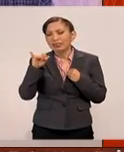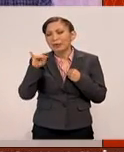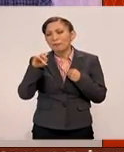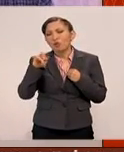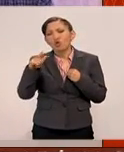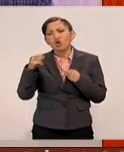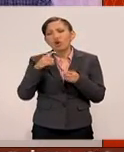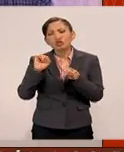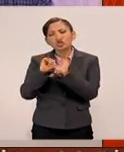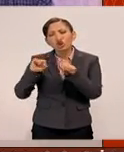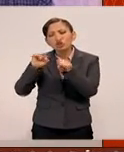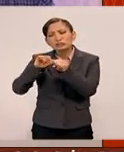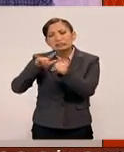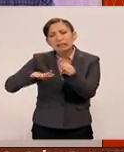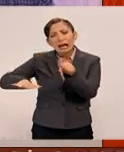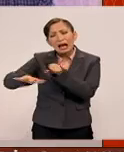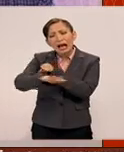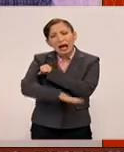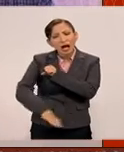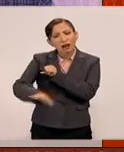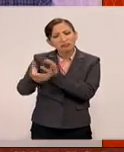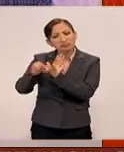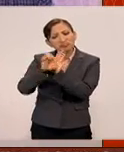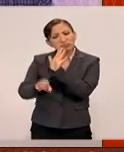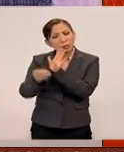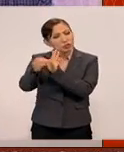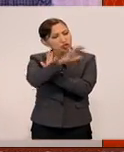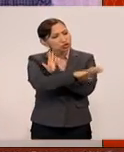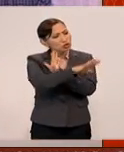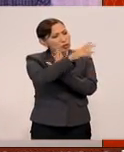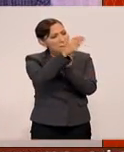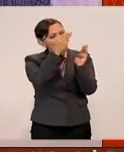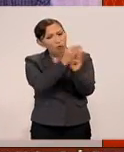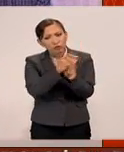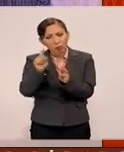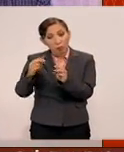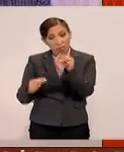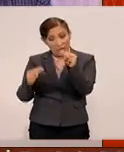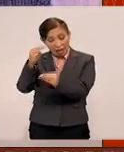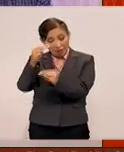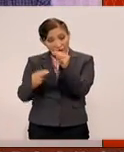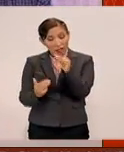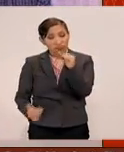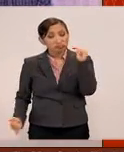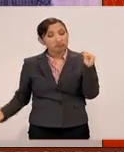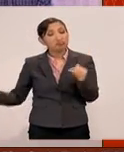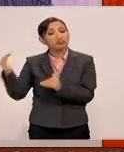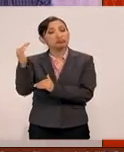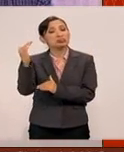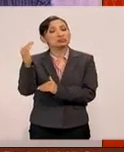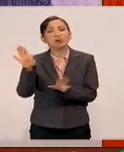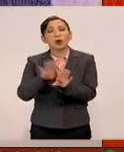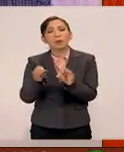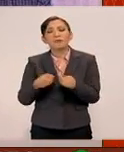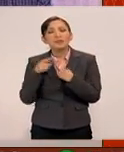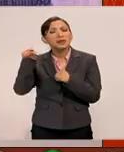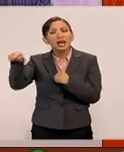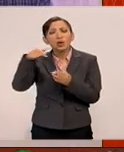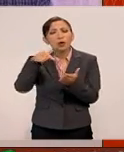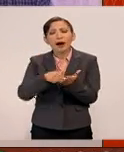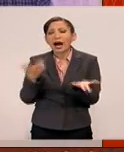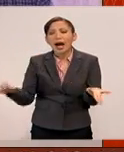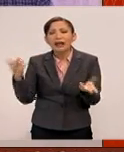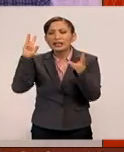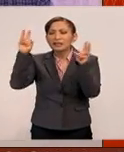sociedad pues prácticamente que es un modelo para muchas sociedades del mundo, un nivel de vida muy, muy alto? ¿Cómo es vivir allá? ¿Qué tal